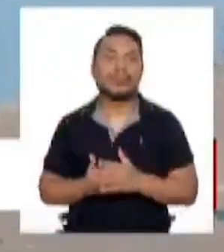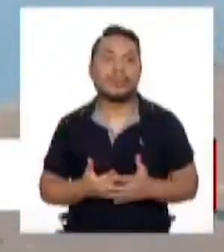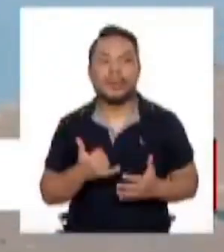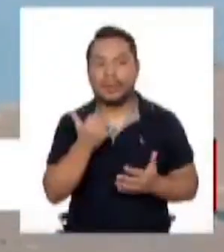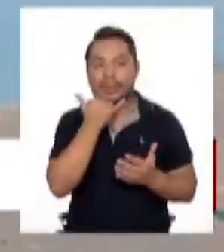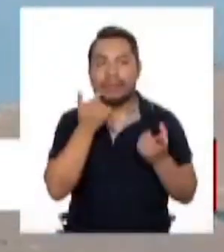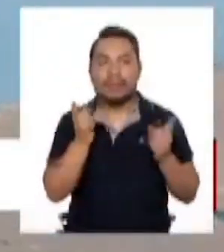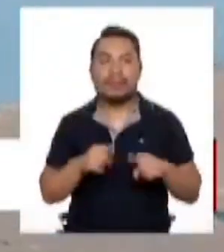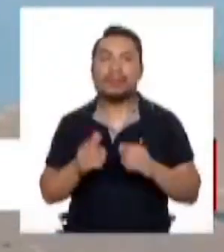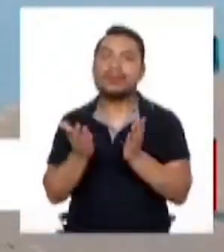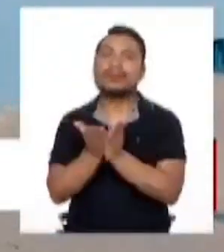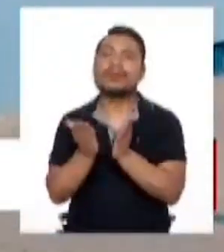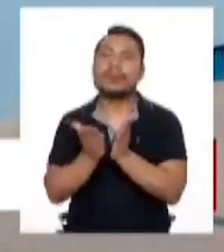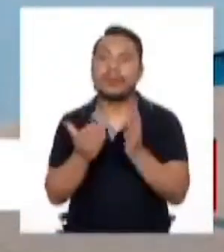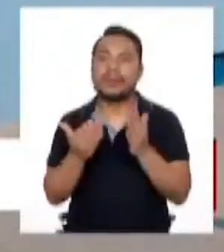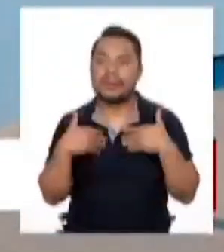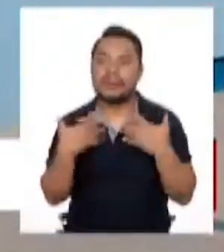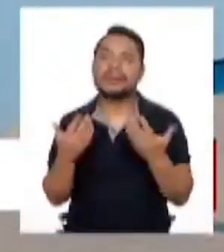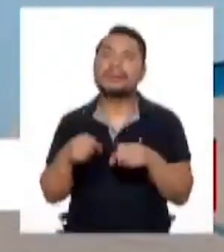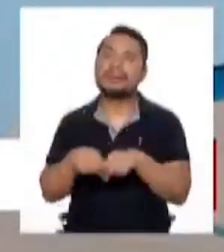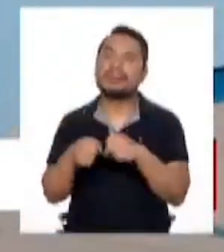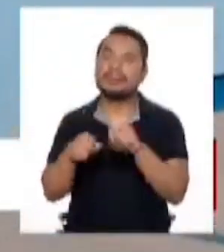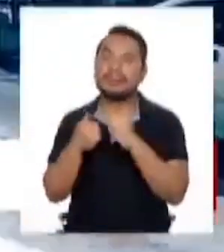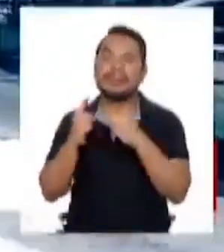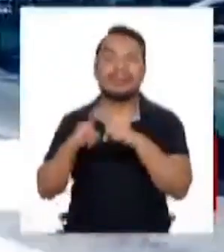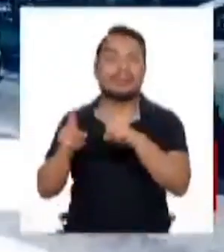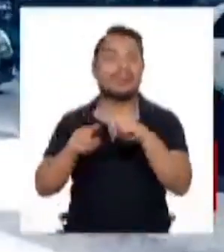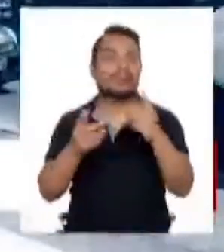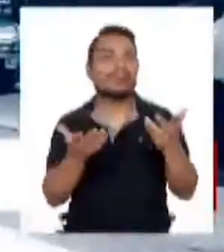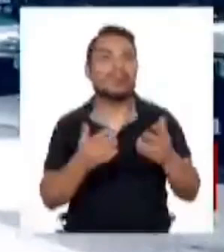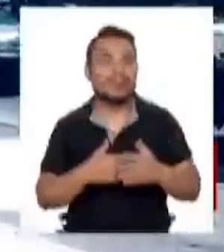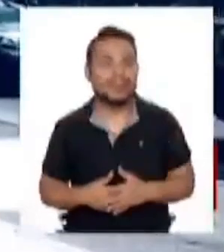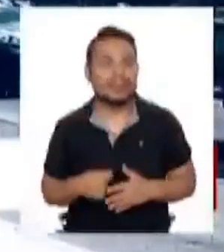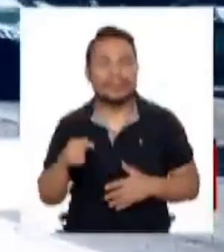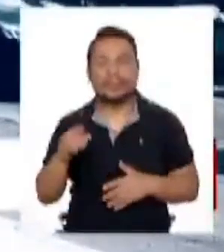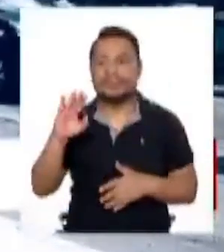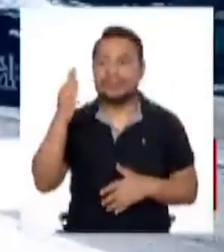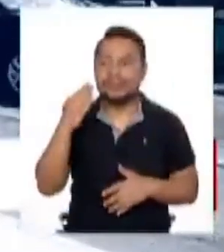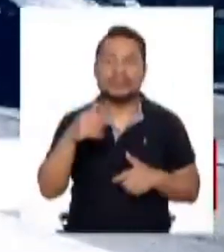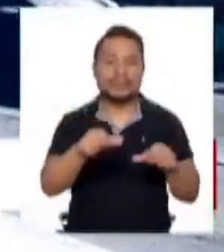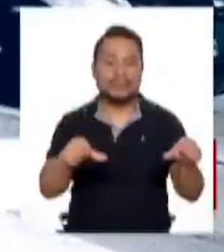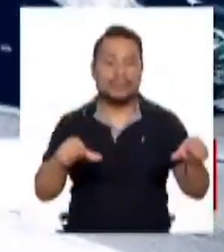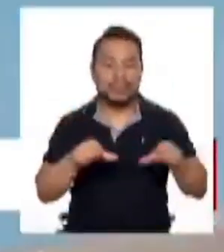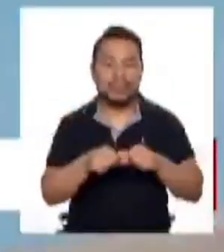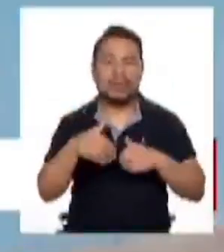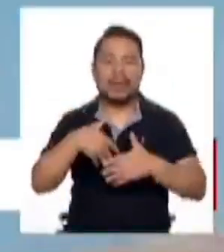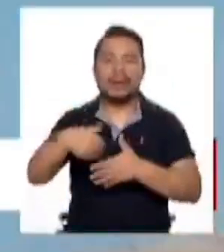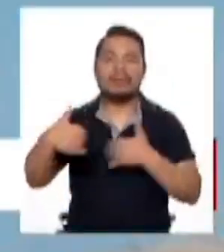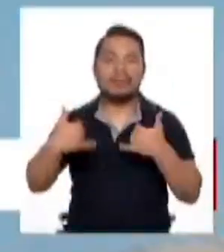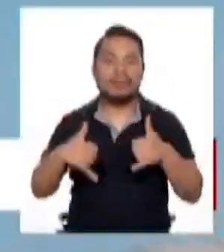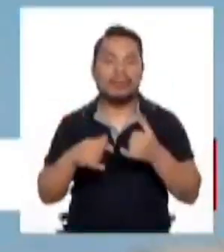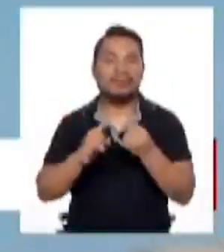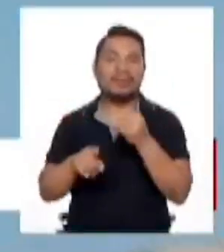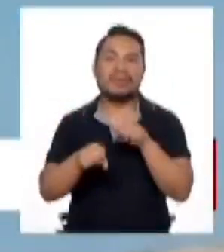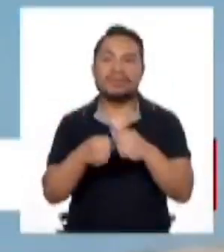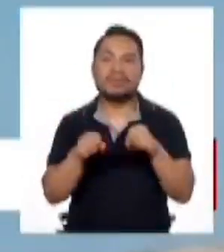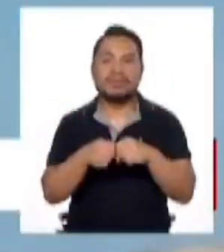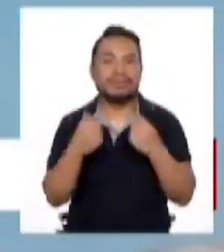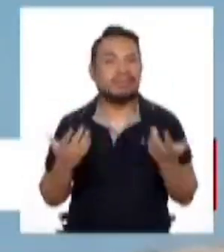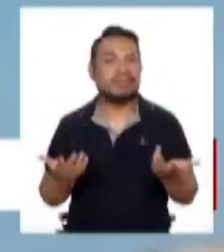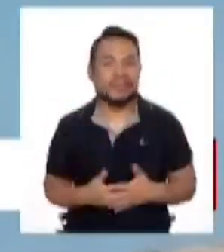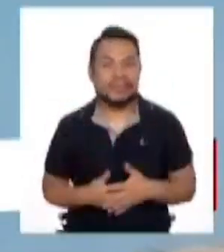cuando nuestros colegios tienen deficiencias en infraestructura, como en los baños, las aulas, los patios y demás? Por eso esta